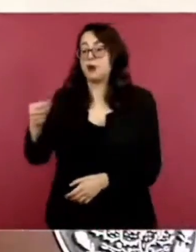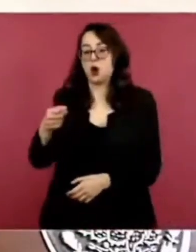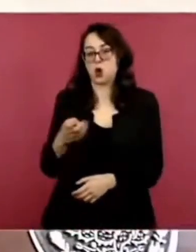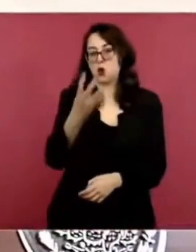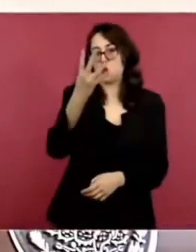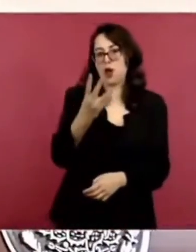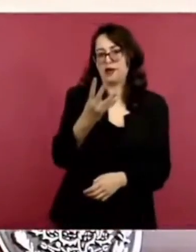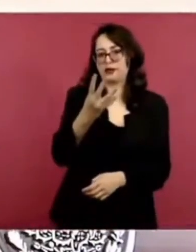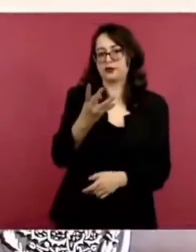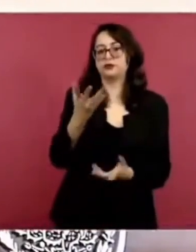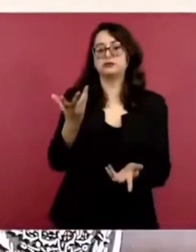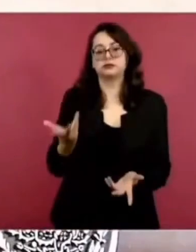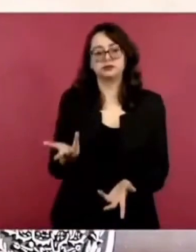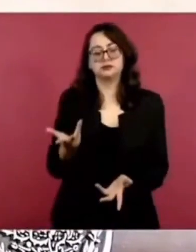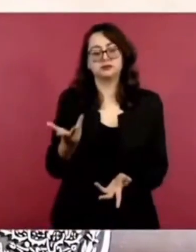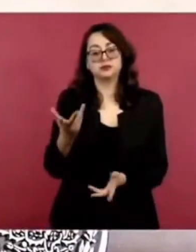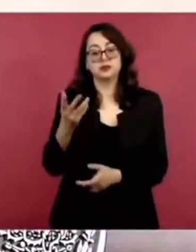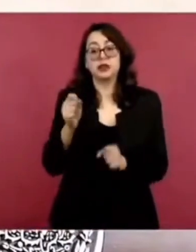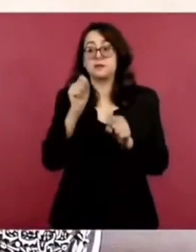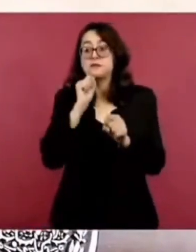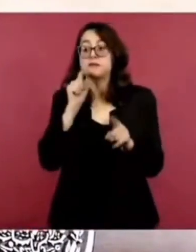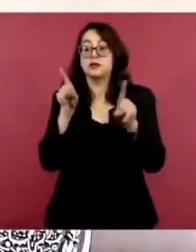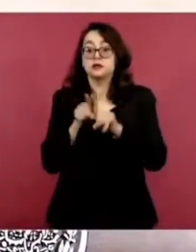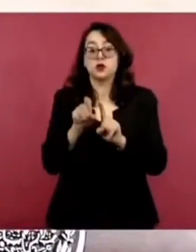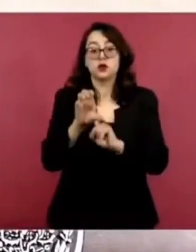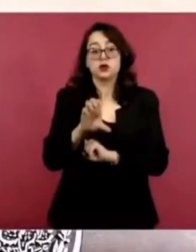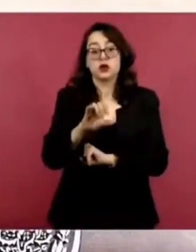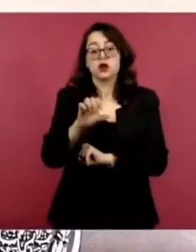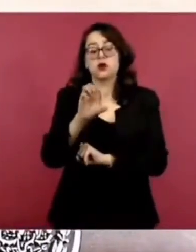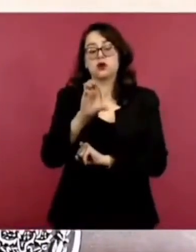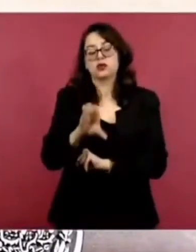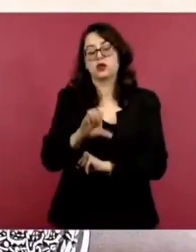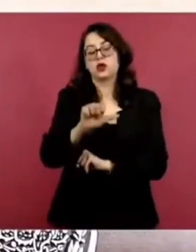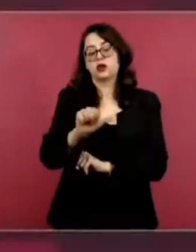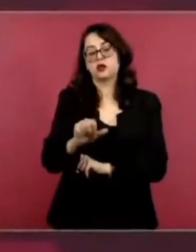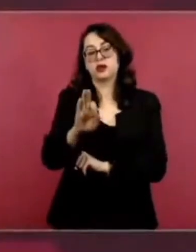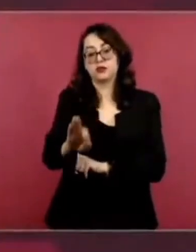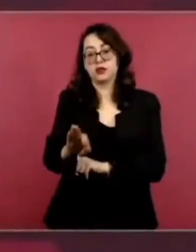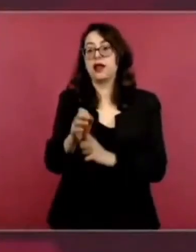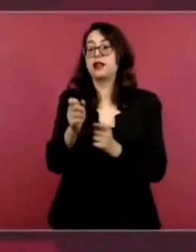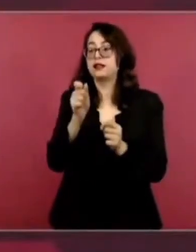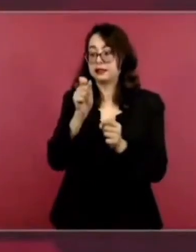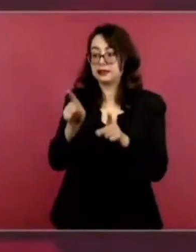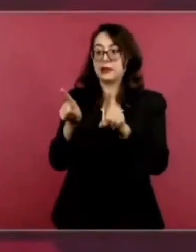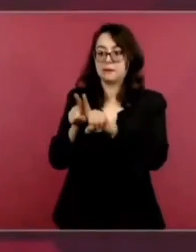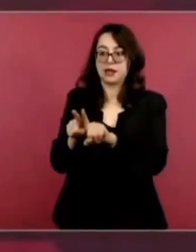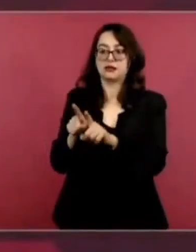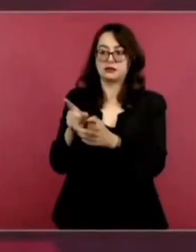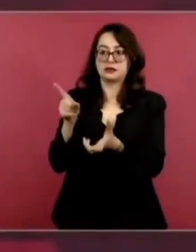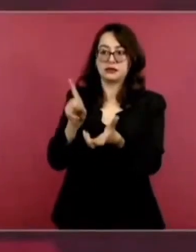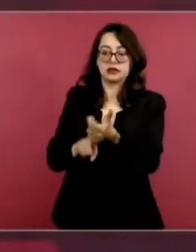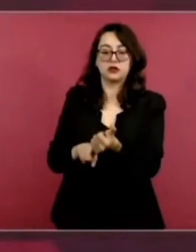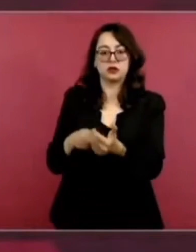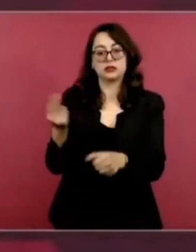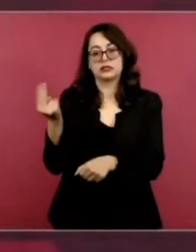incluyendo al Consejo de la Judicatura, que es el que se